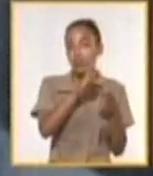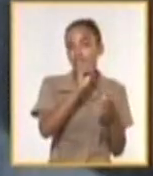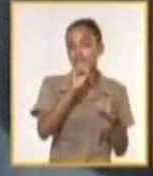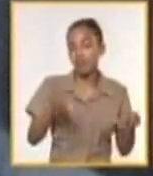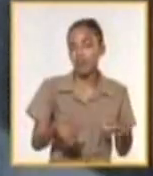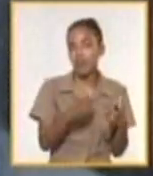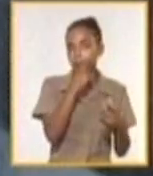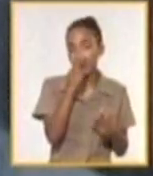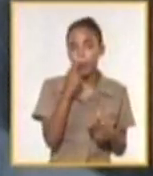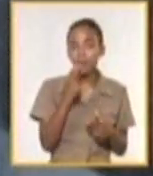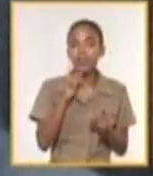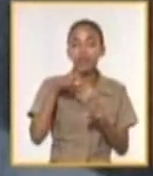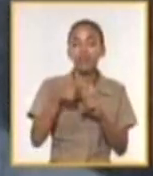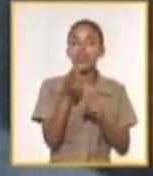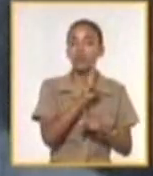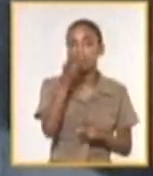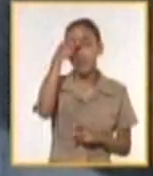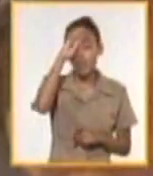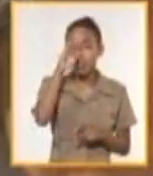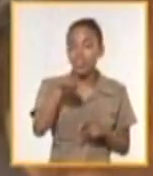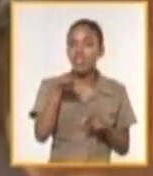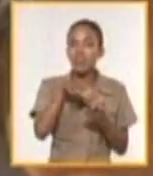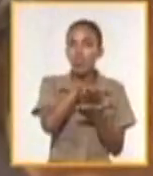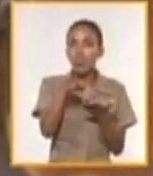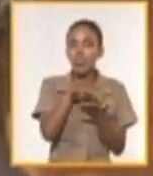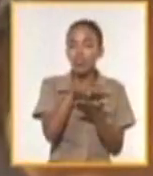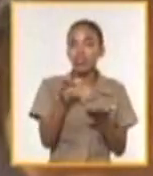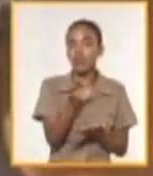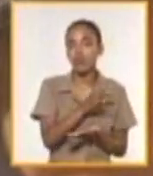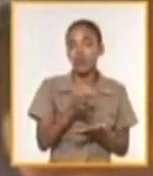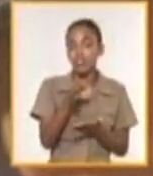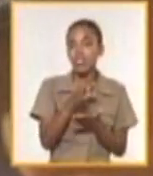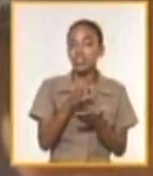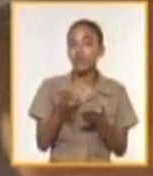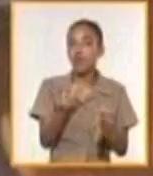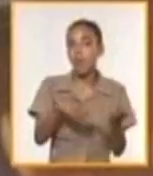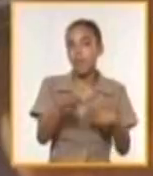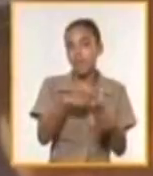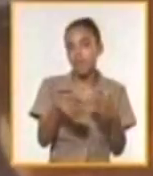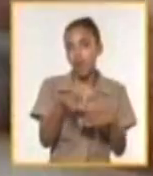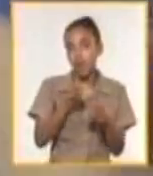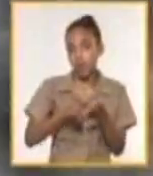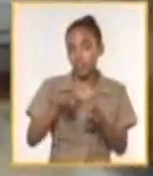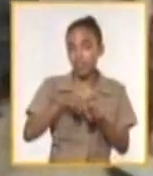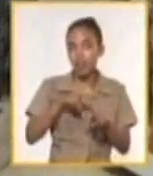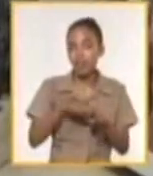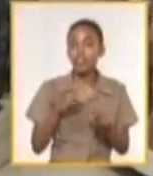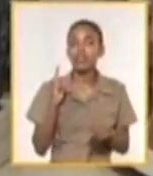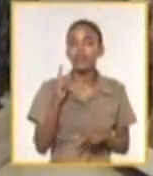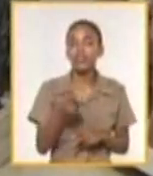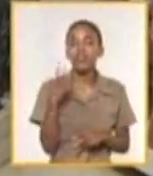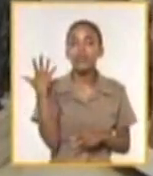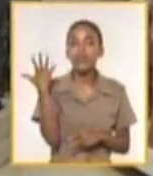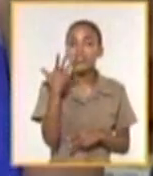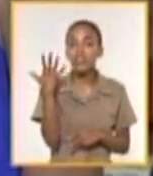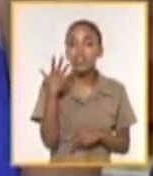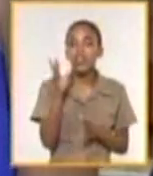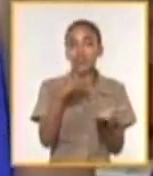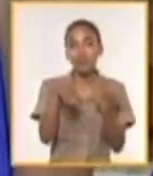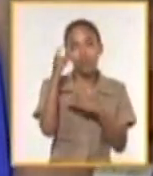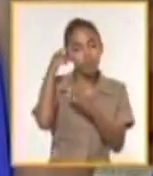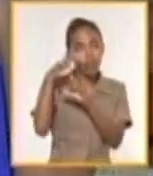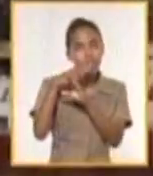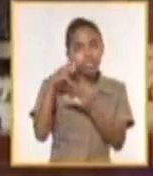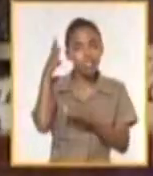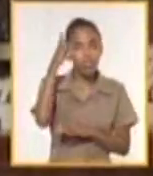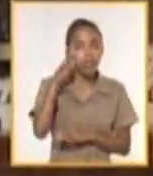Cubana. Crónicas tiene su sede en el municipio capitalino de Playa y es dirigido por la doctora en Ciencias Filosóficas Eloísa Carreras